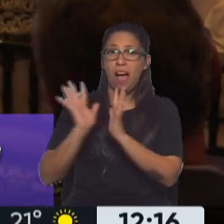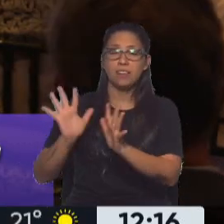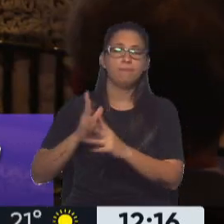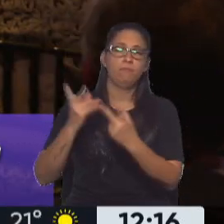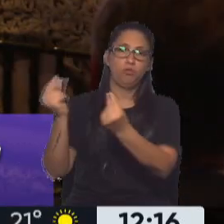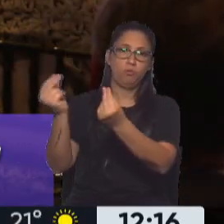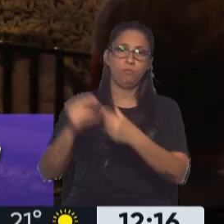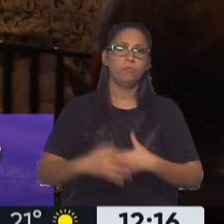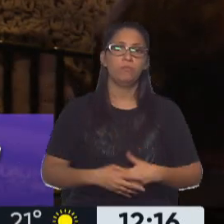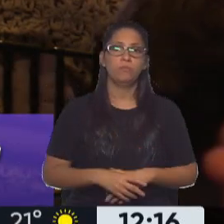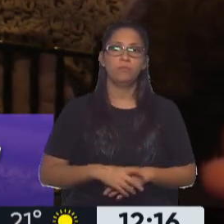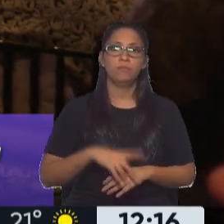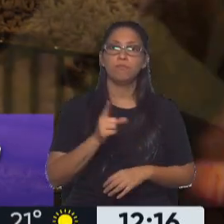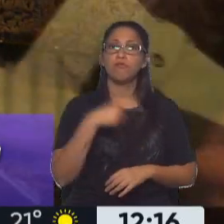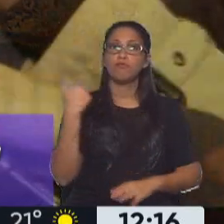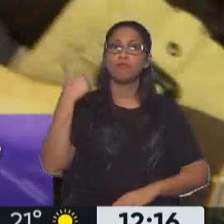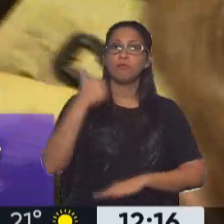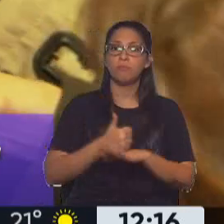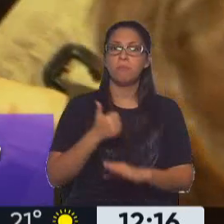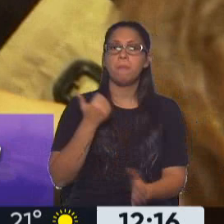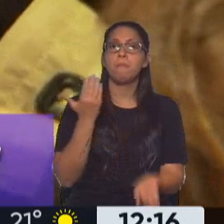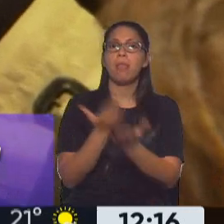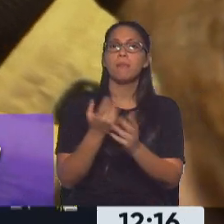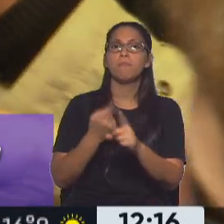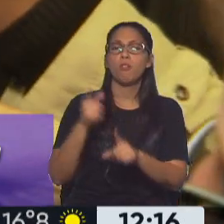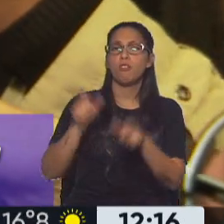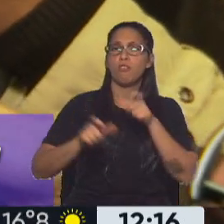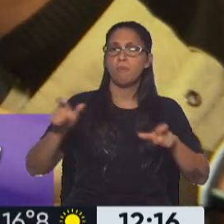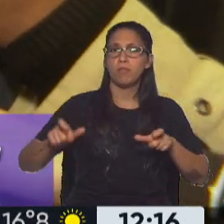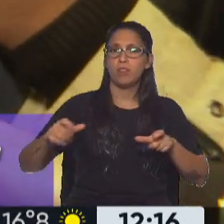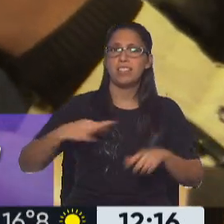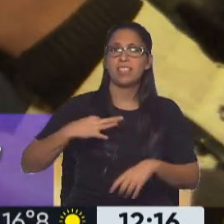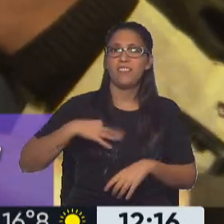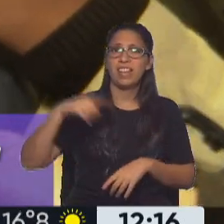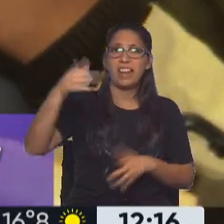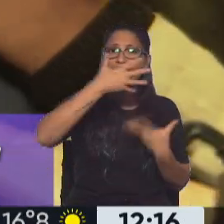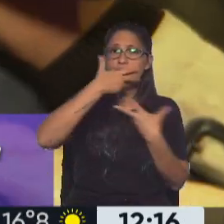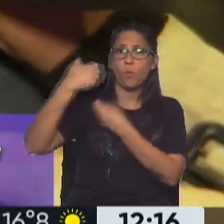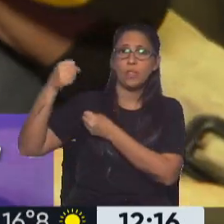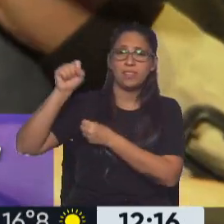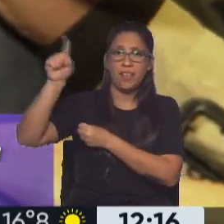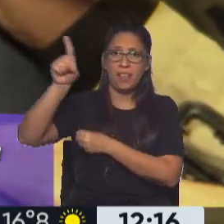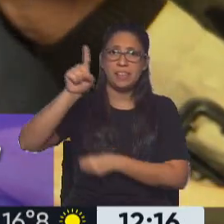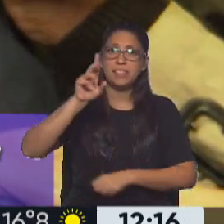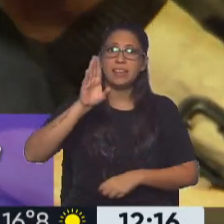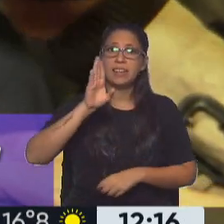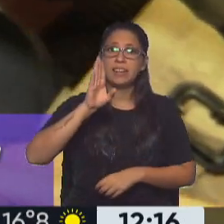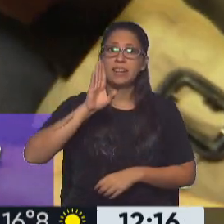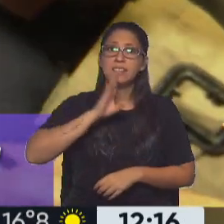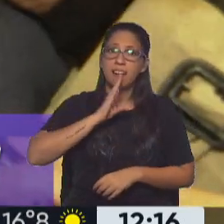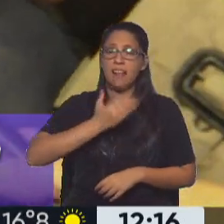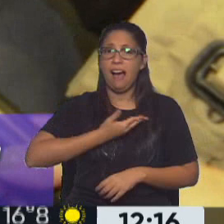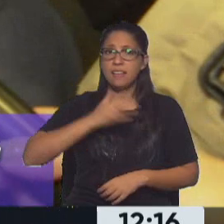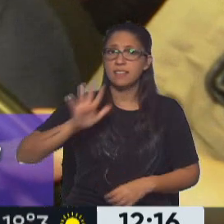acá es pedir por los civiles, las personas que están secuestradas, y realmente es un